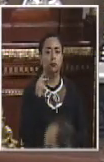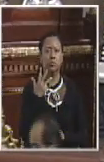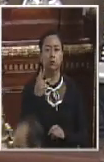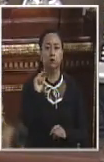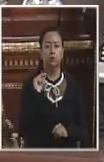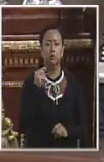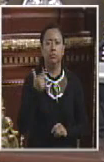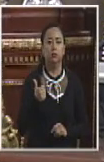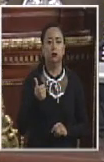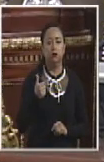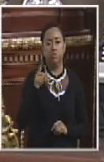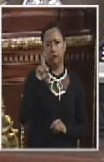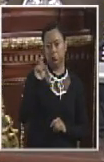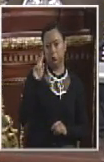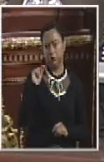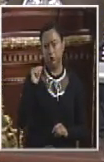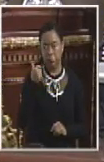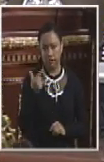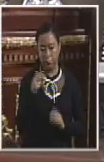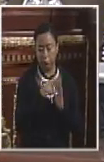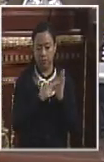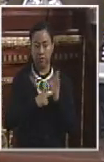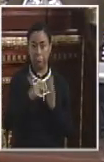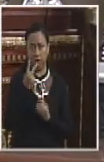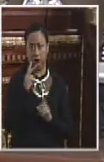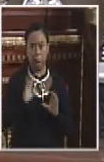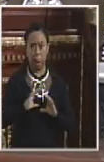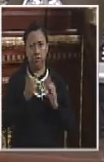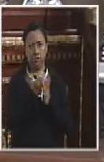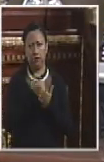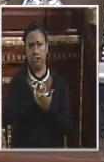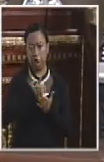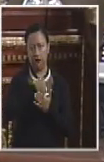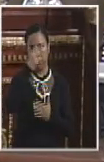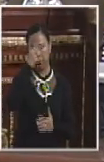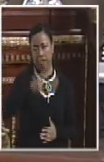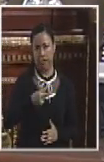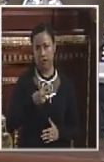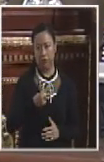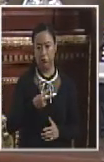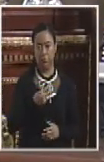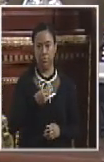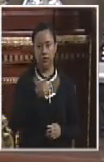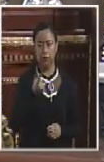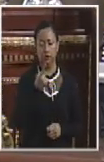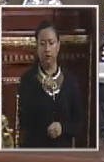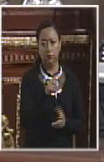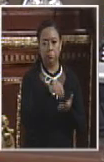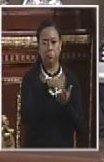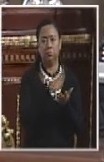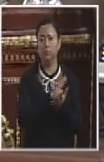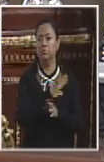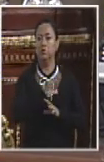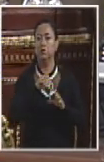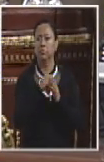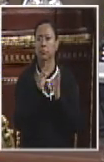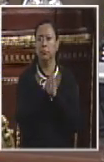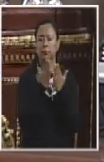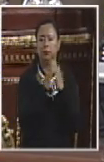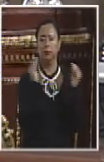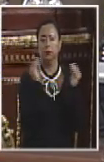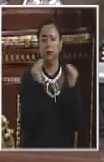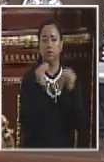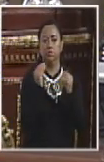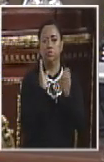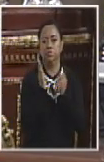85, 86 y 187 del Reglamento, ambos del Congreso de la Ciudad de México, se instruye su inserción íntegra en el Diario de los Debates